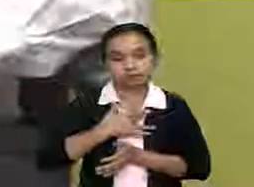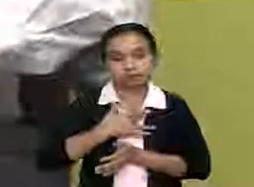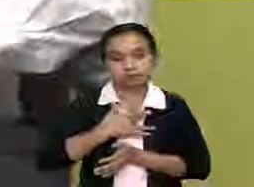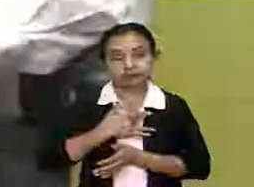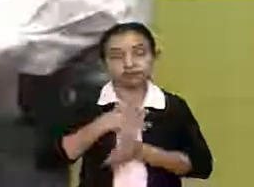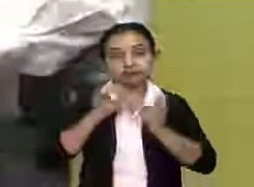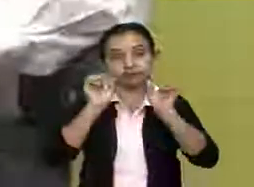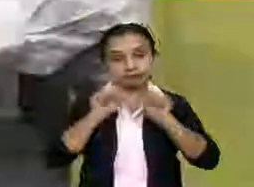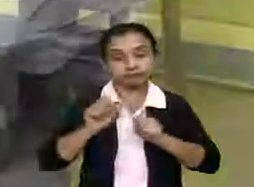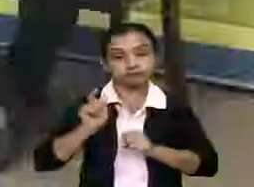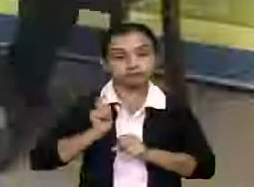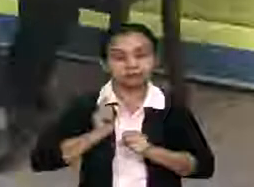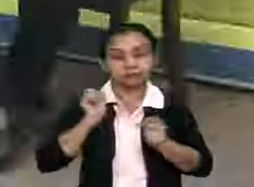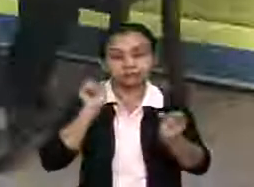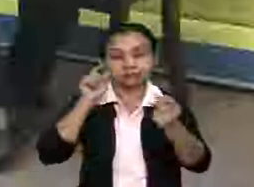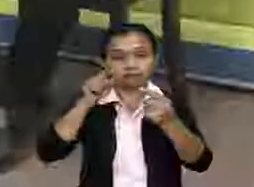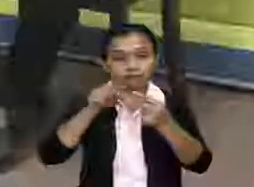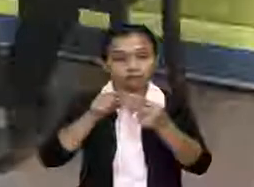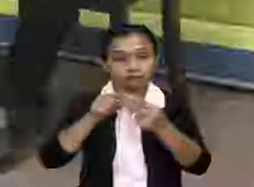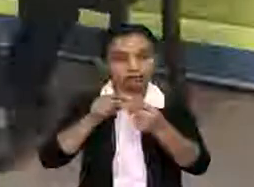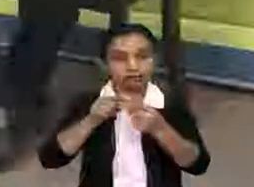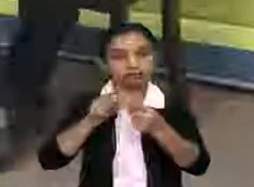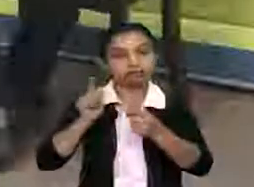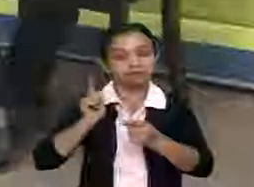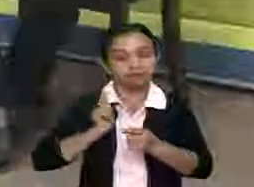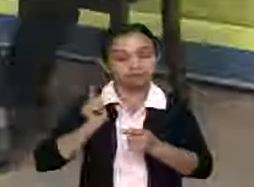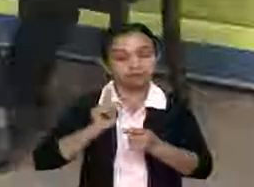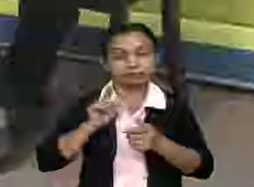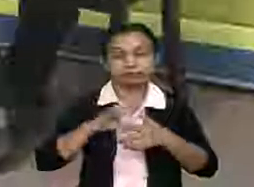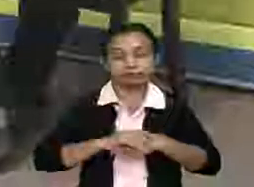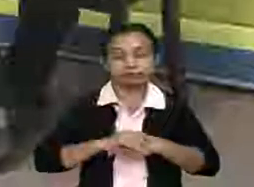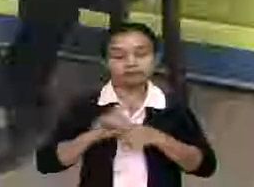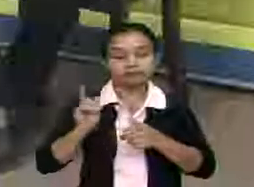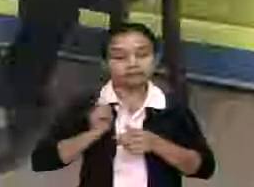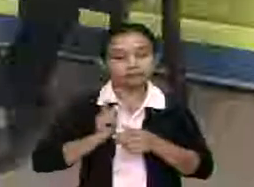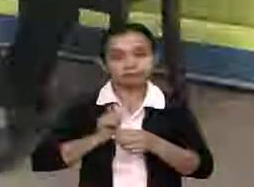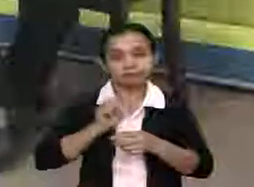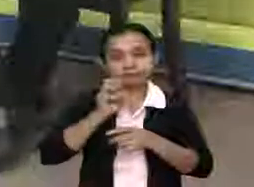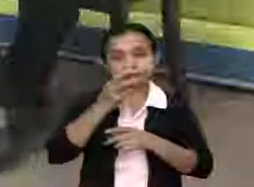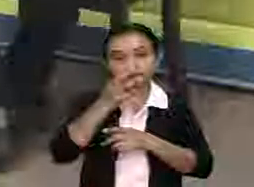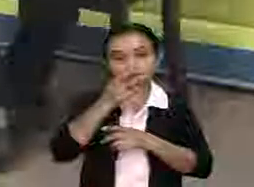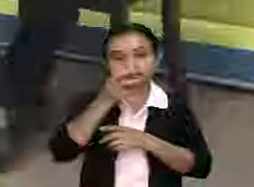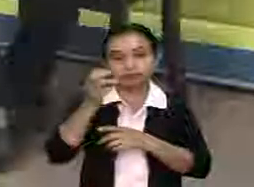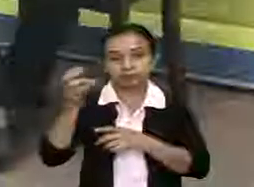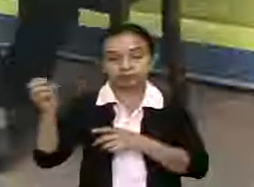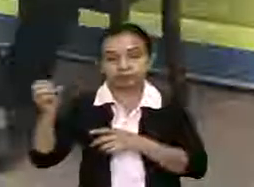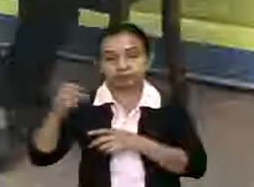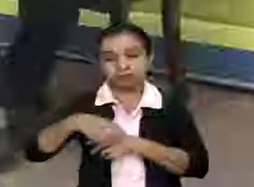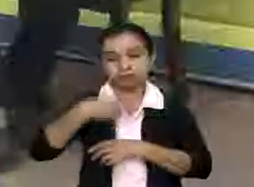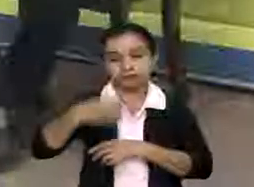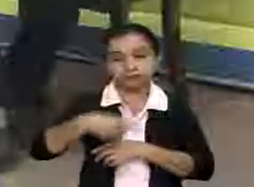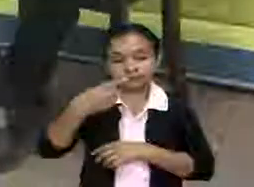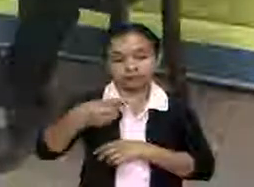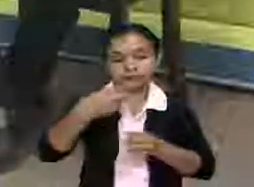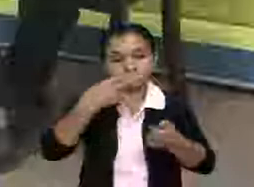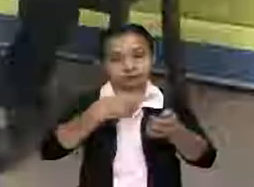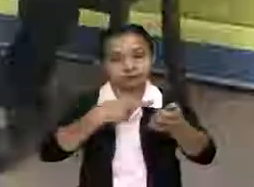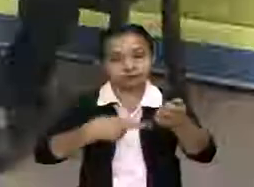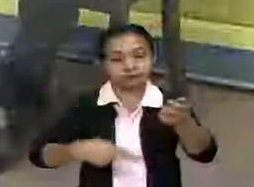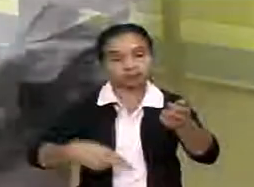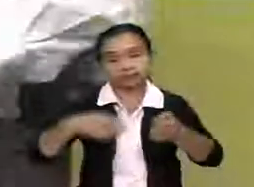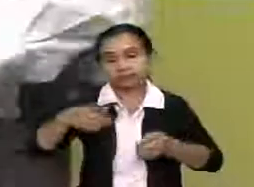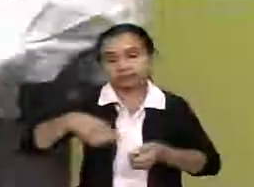elaborar ese objetivo al rededor tener alrededor de 300 donaciones diarias todos los días del año